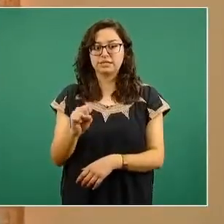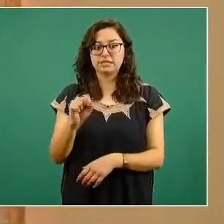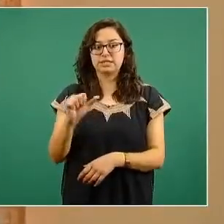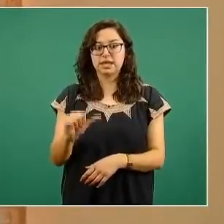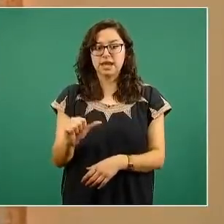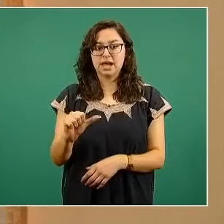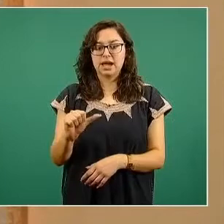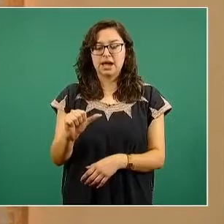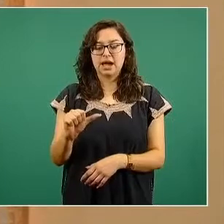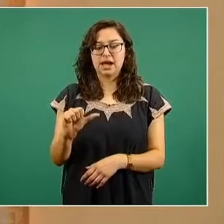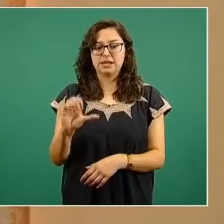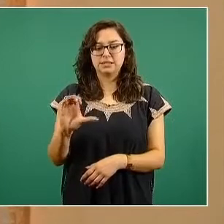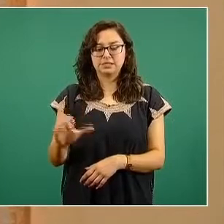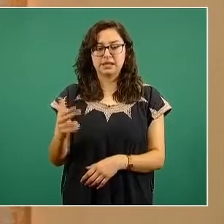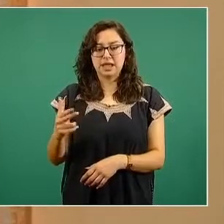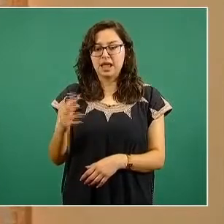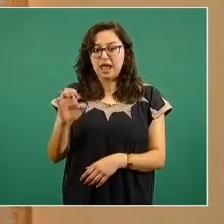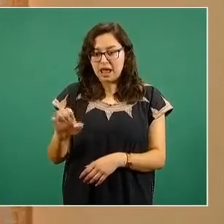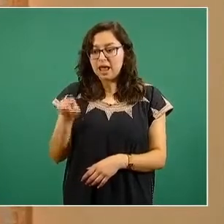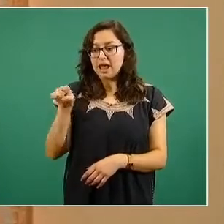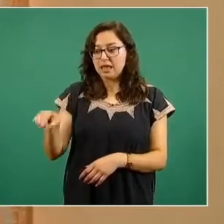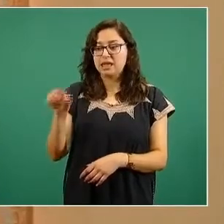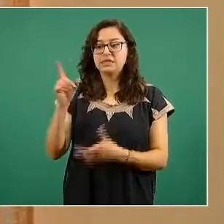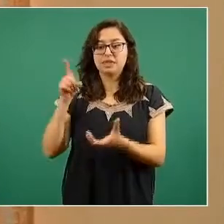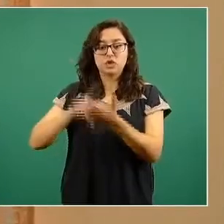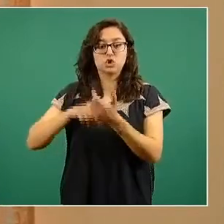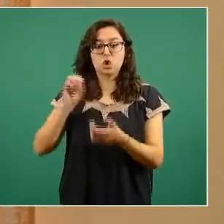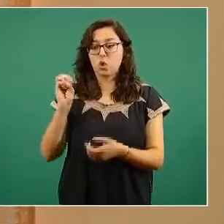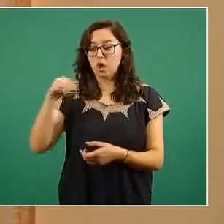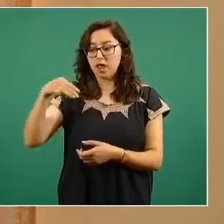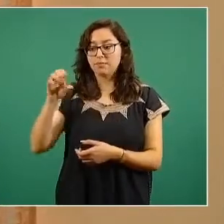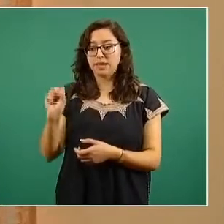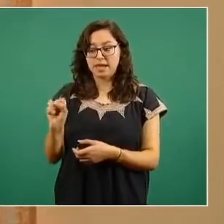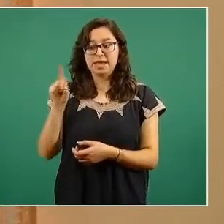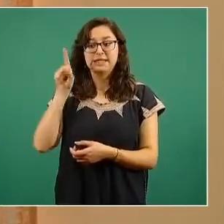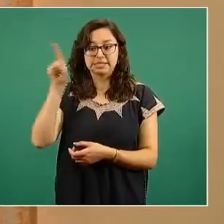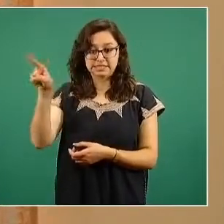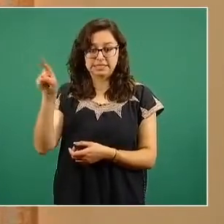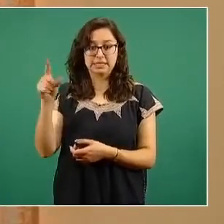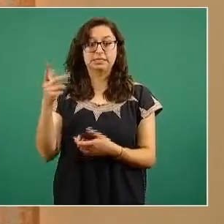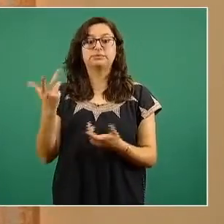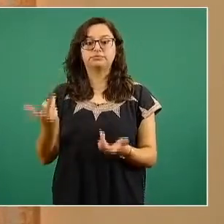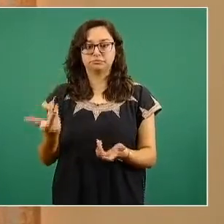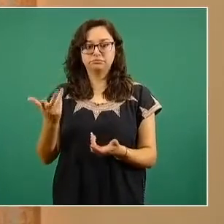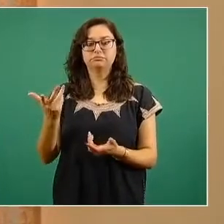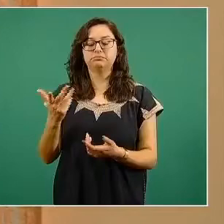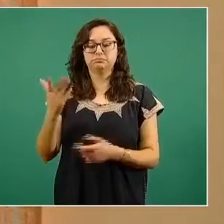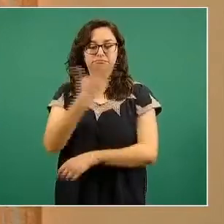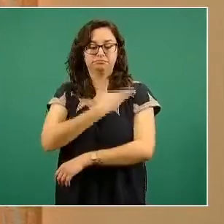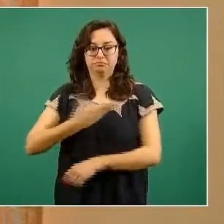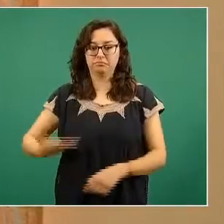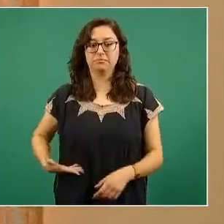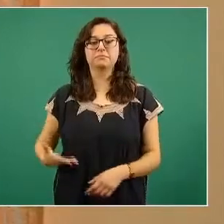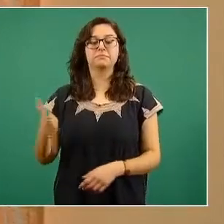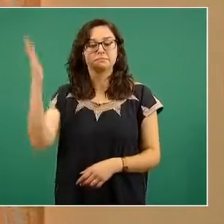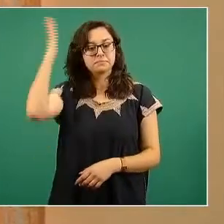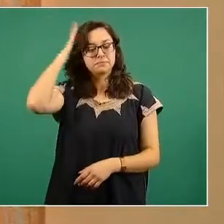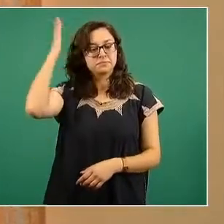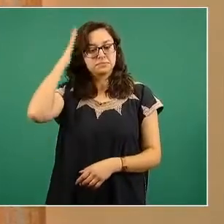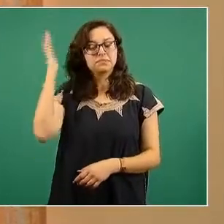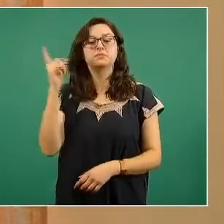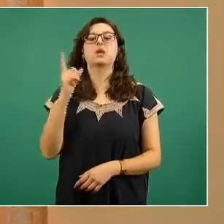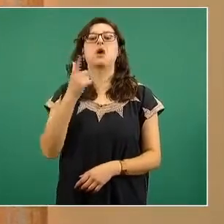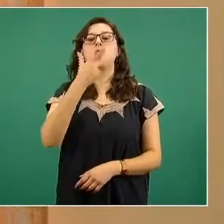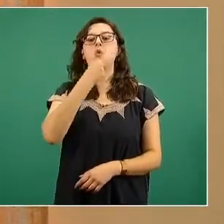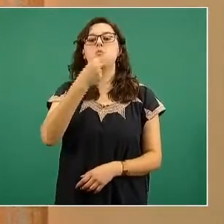siglas en inglés, de la Organización Mundial de la Salud, que preside precisamente un científico mexicano, el doctor